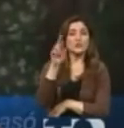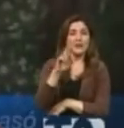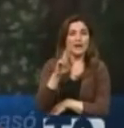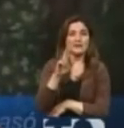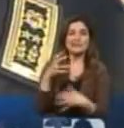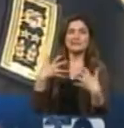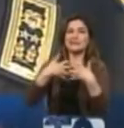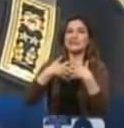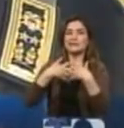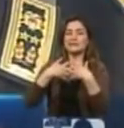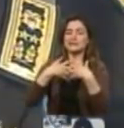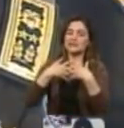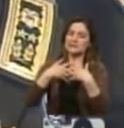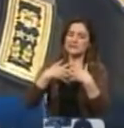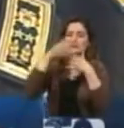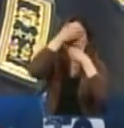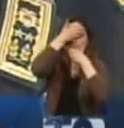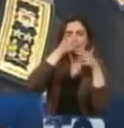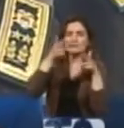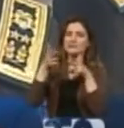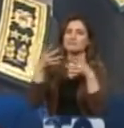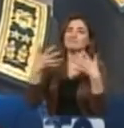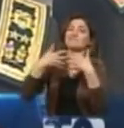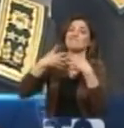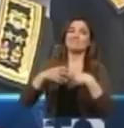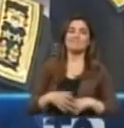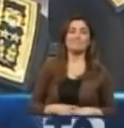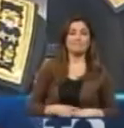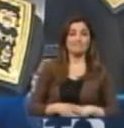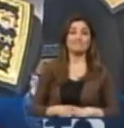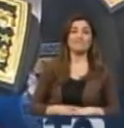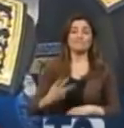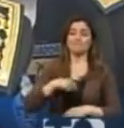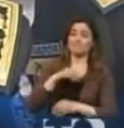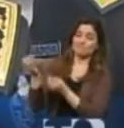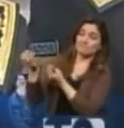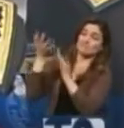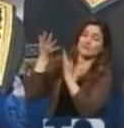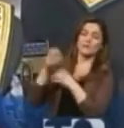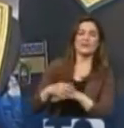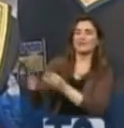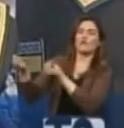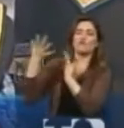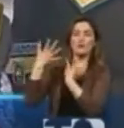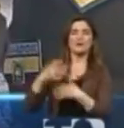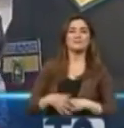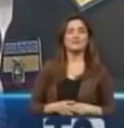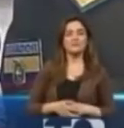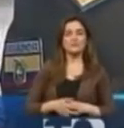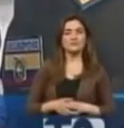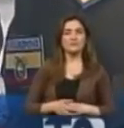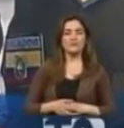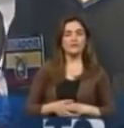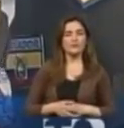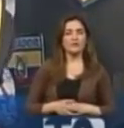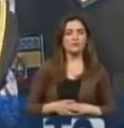Alias Huacho. Estamos verificando porque son informaciones que llegan de uno y otro lugar, no solamente de ese tipo, sino de